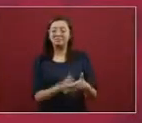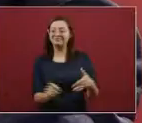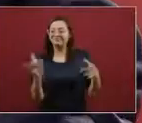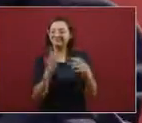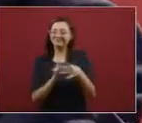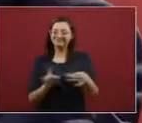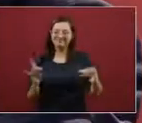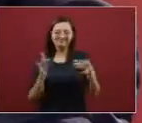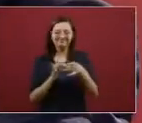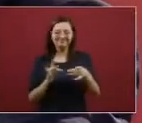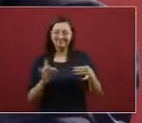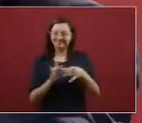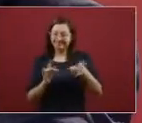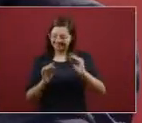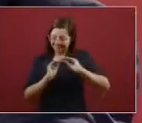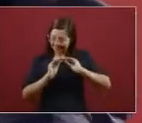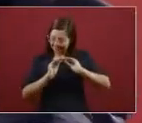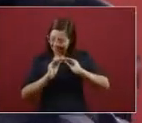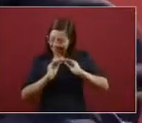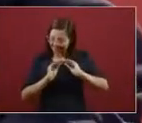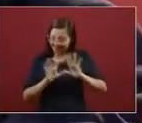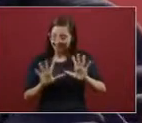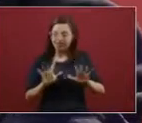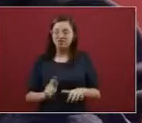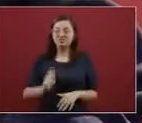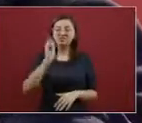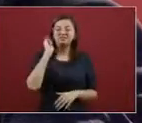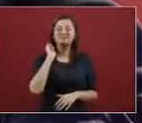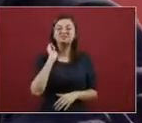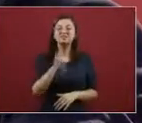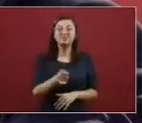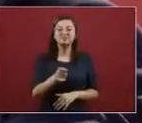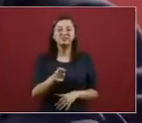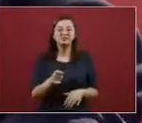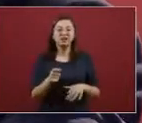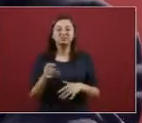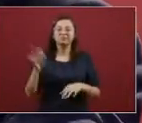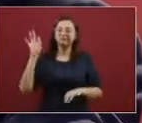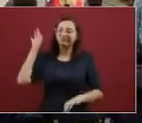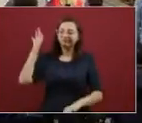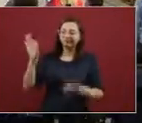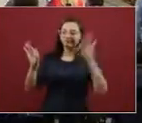lo que es la manipulación de la opinión pública